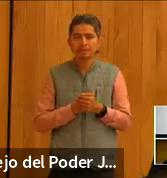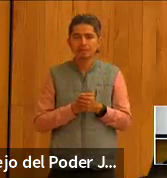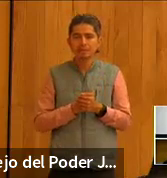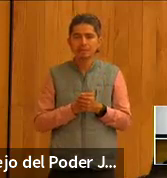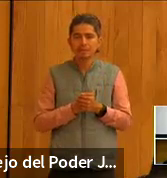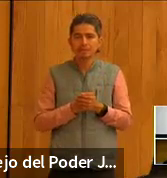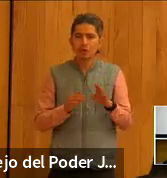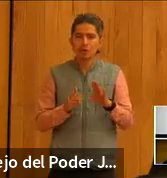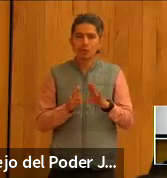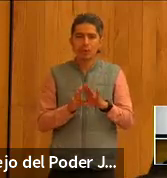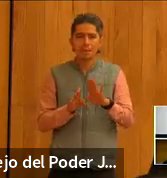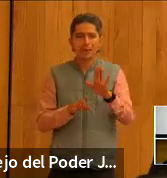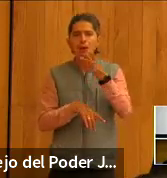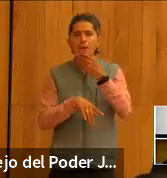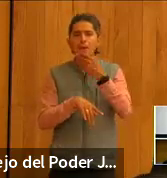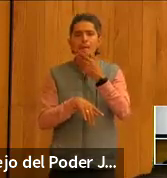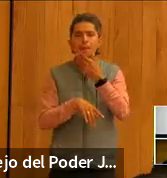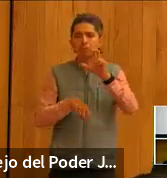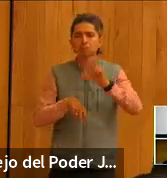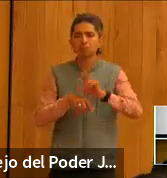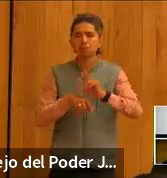Son muy machistas.